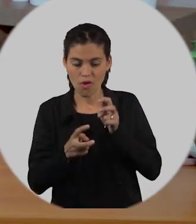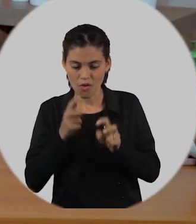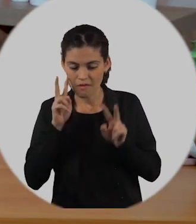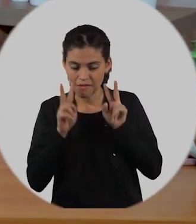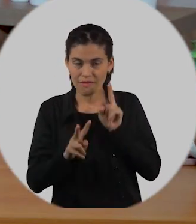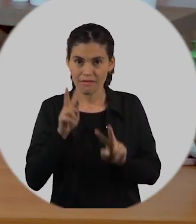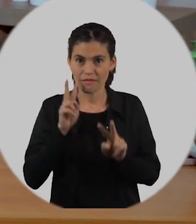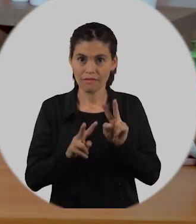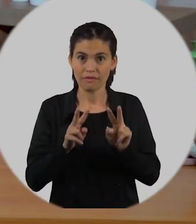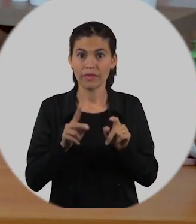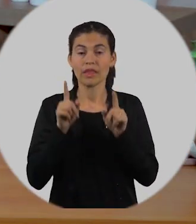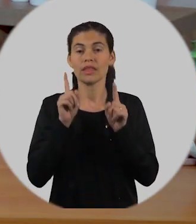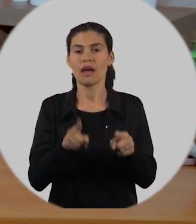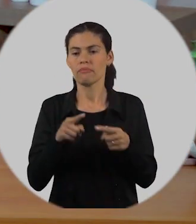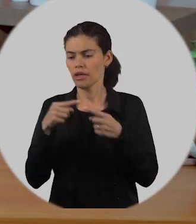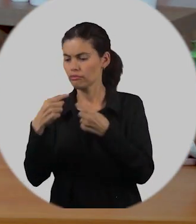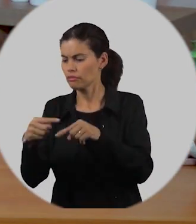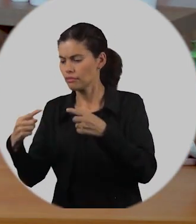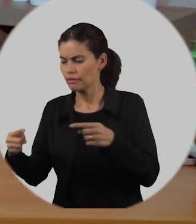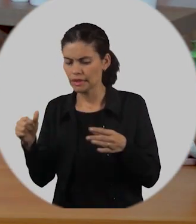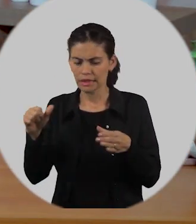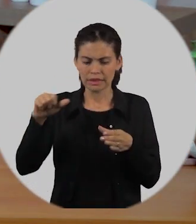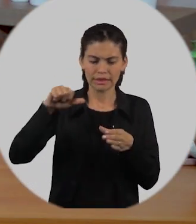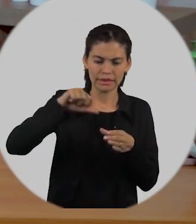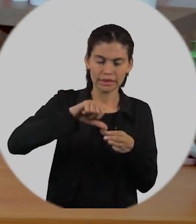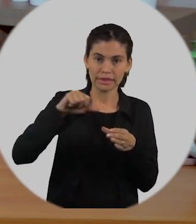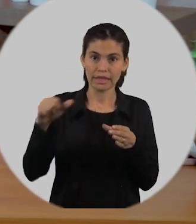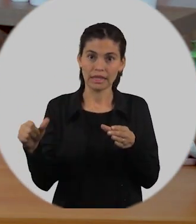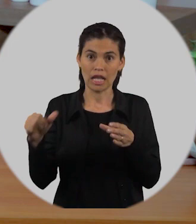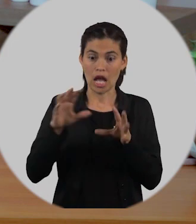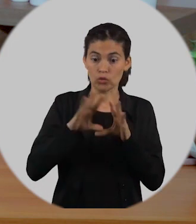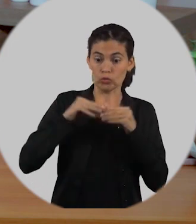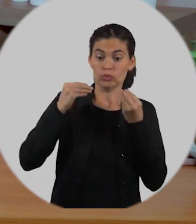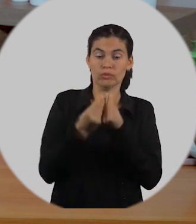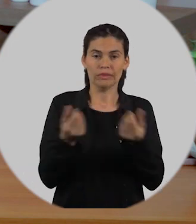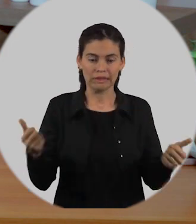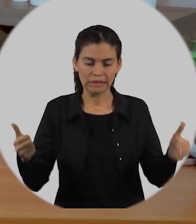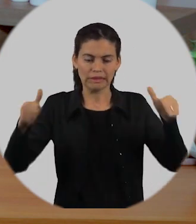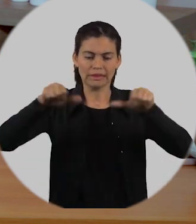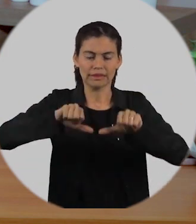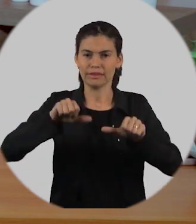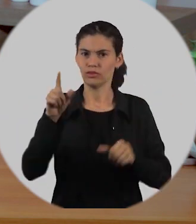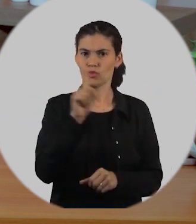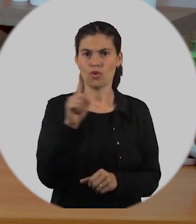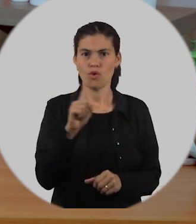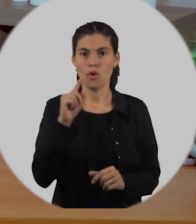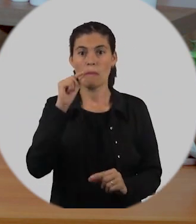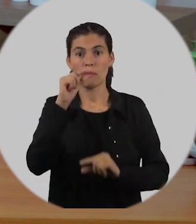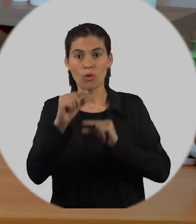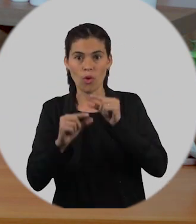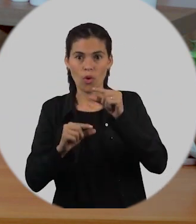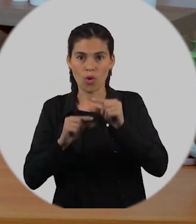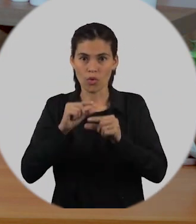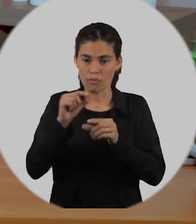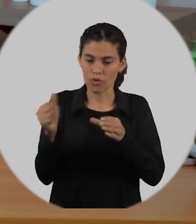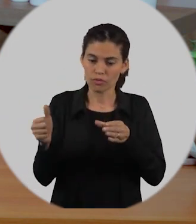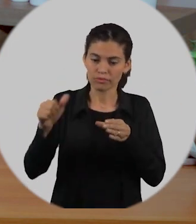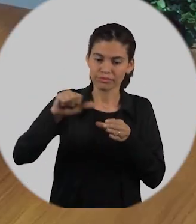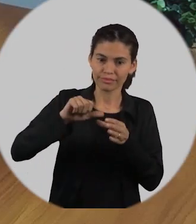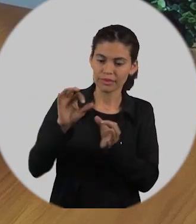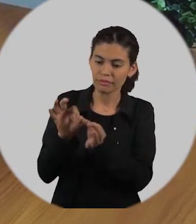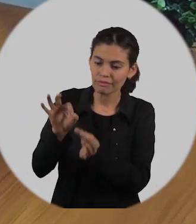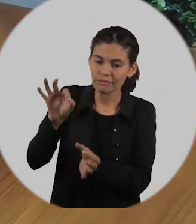importante agregar los productos y las materias primas de a poquito y según lo que vamos